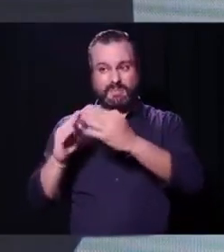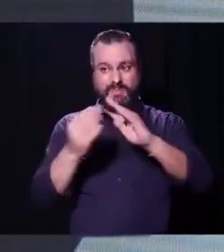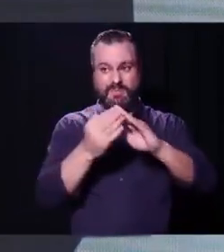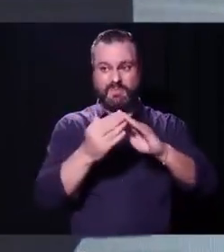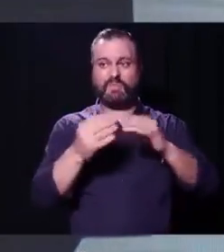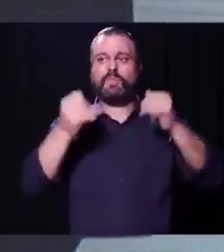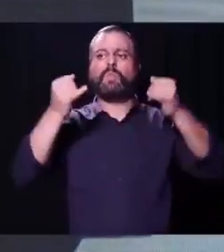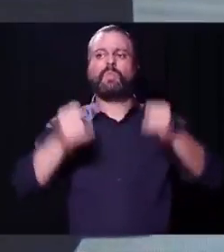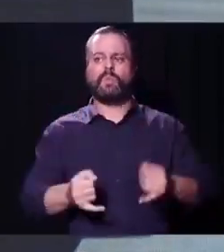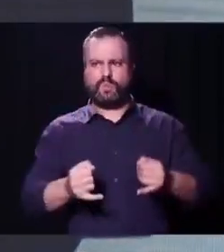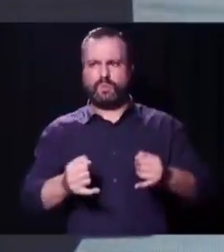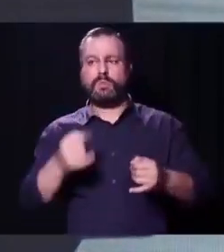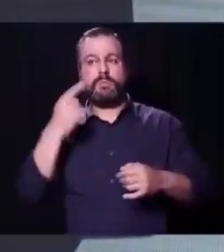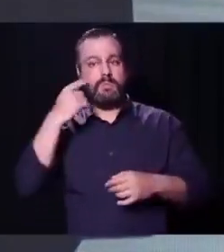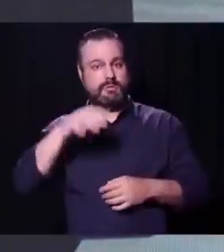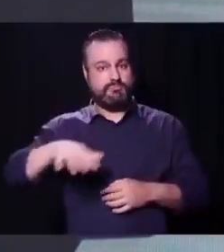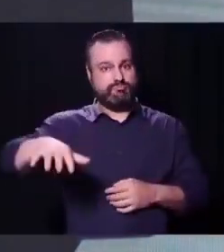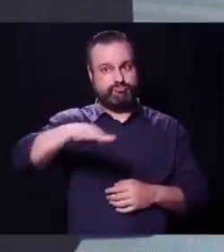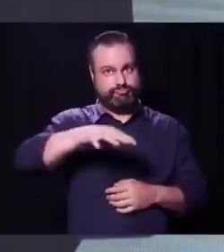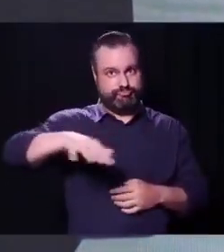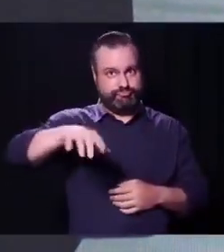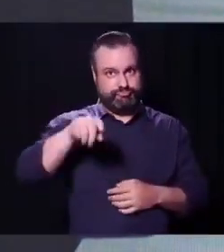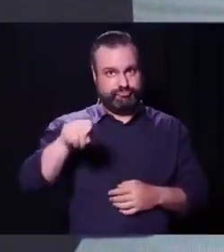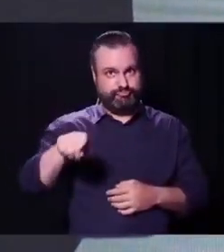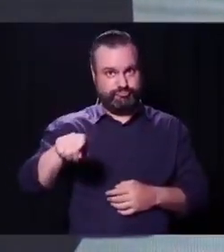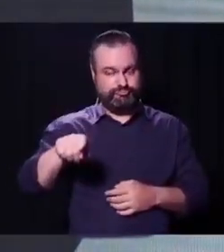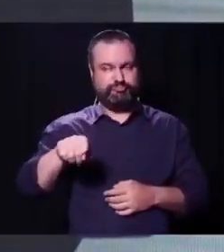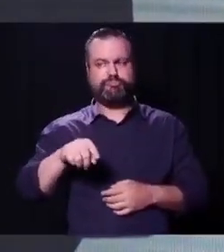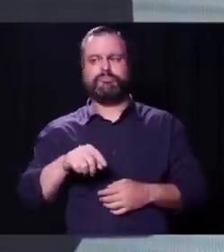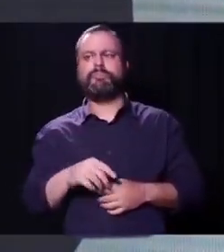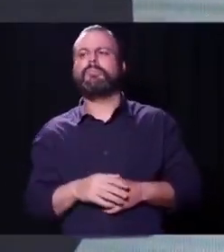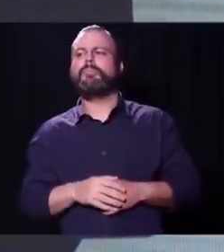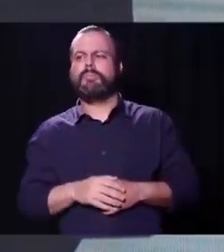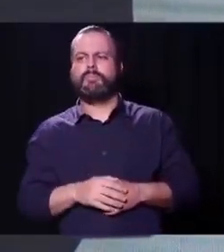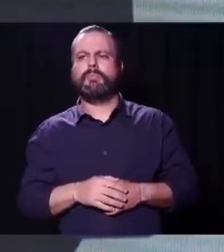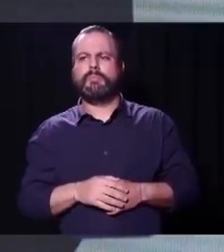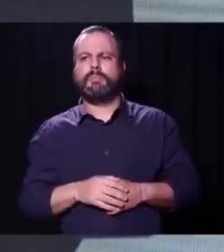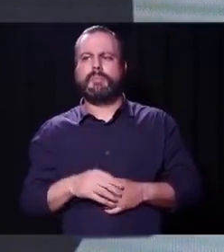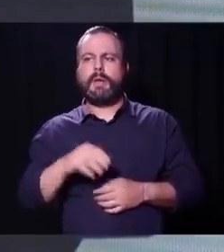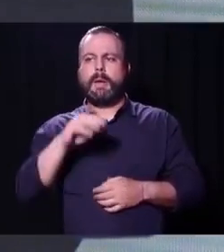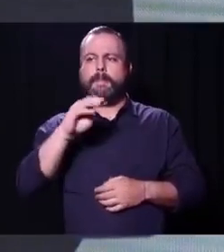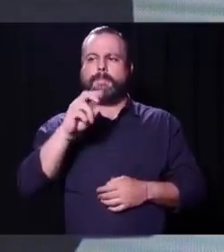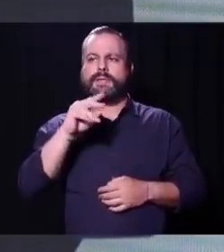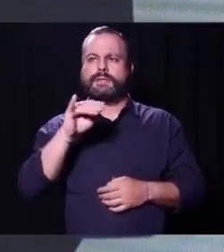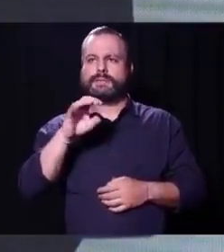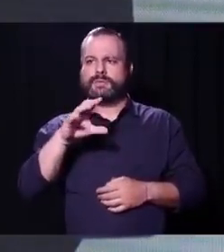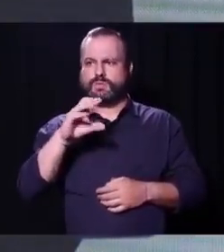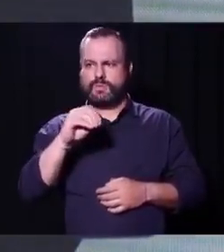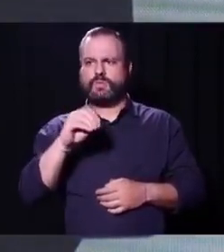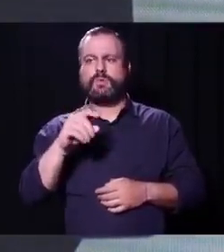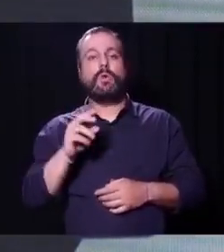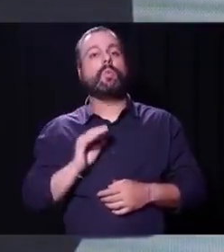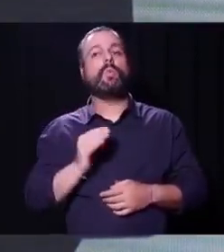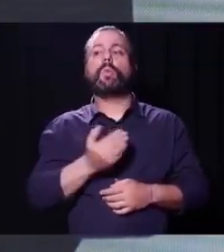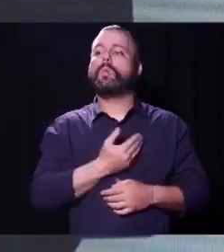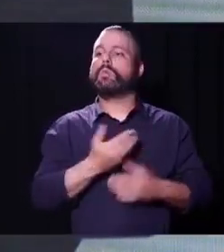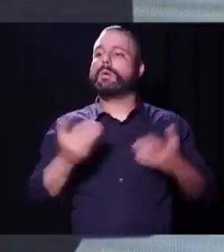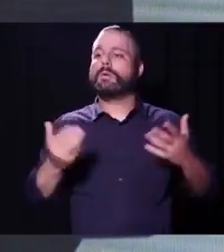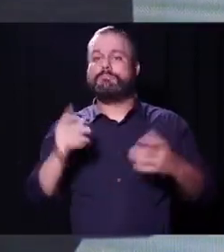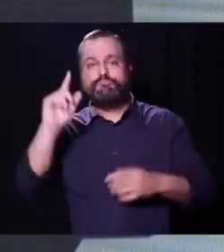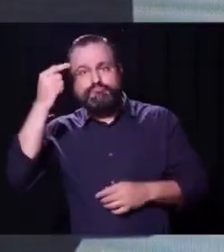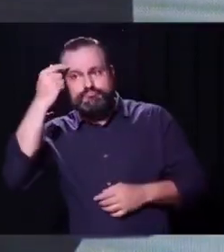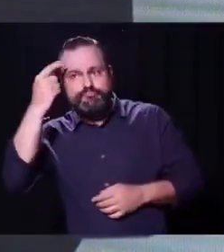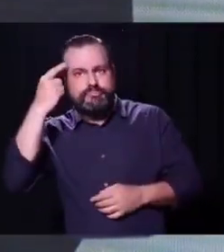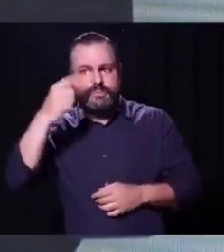ese programa de los 13, el de pensiones. Los dos últimos gobiernos, lo que han hecho con el tema del